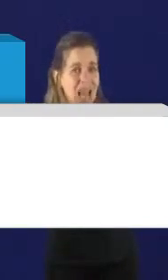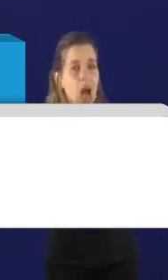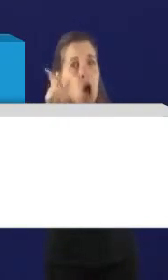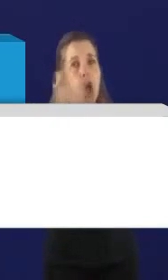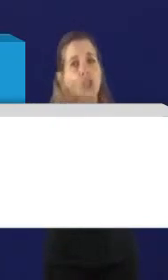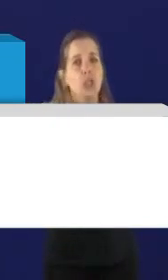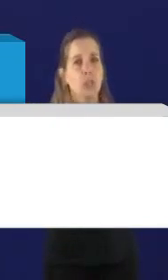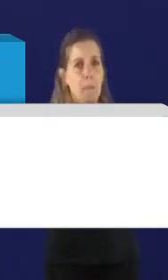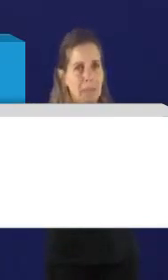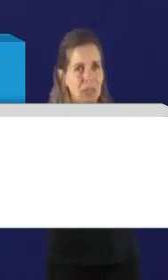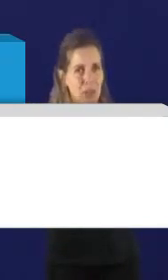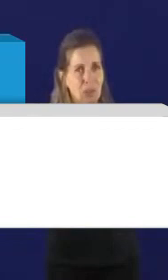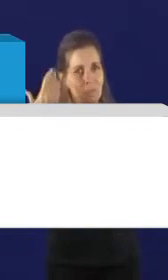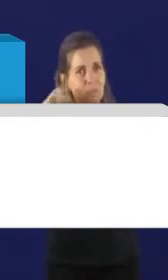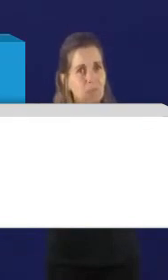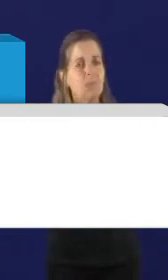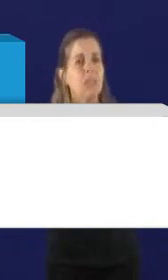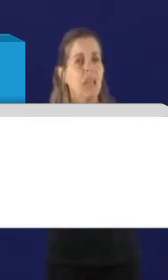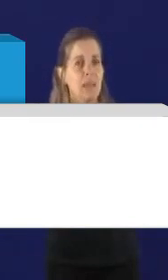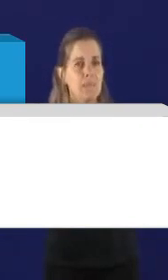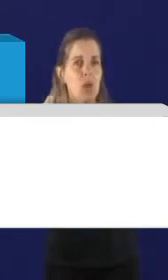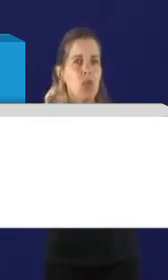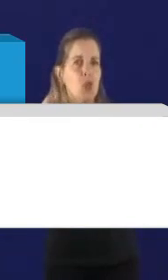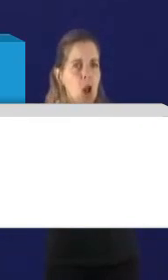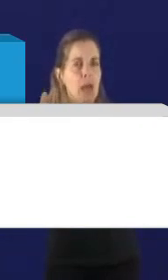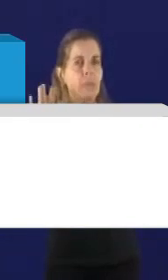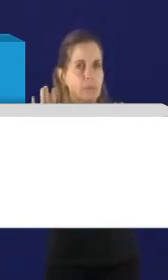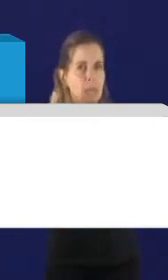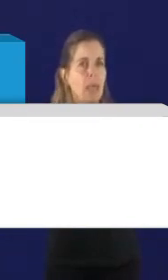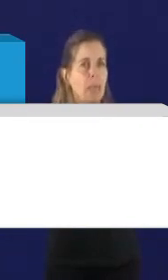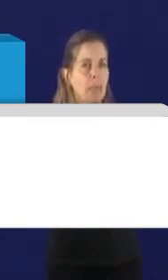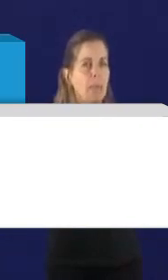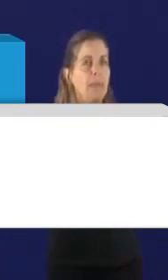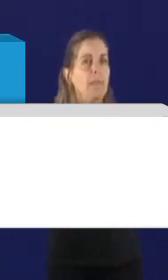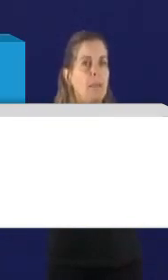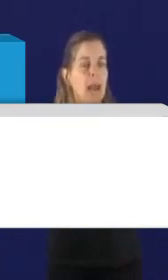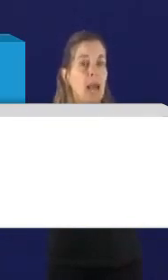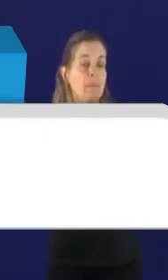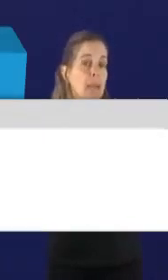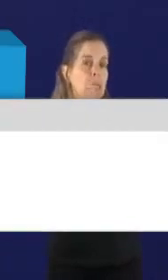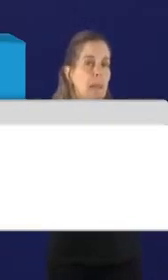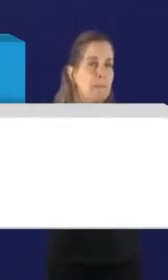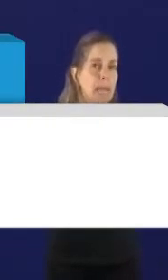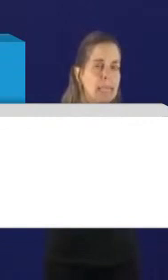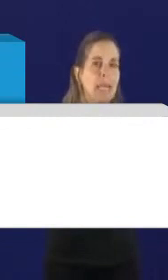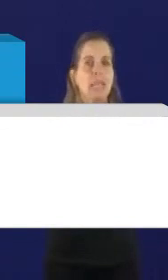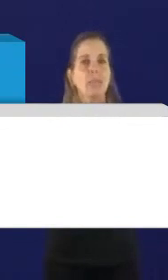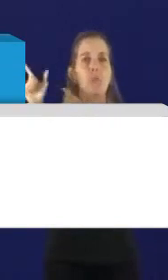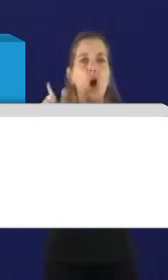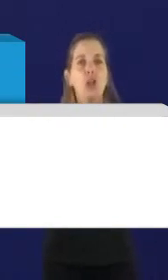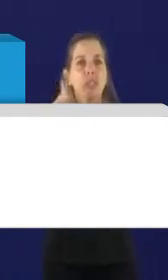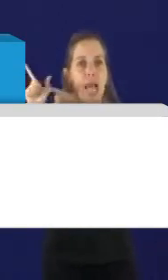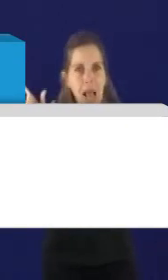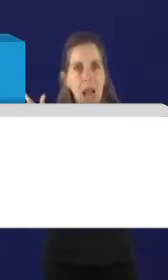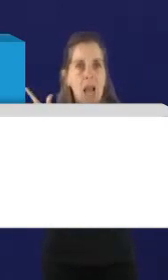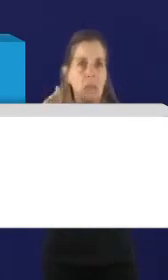entiende una corrección en los incentivos para quien exporta y en un